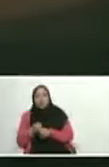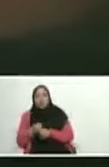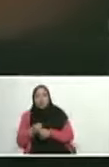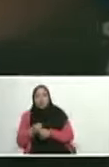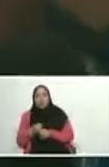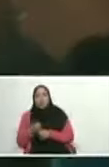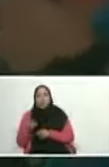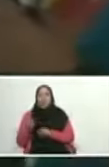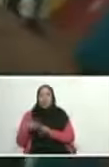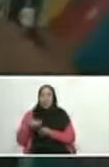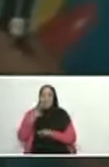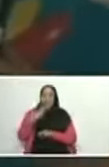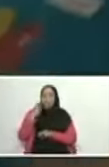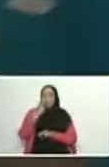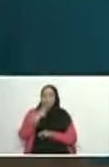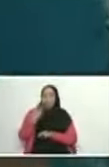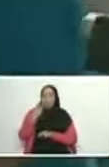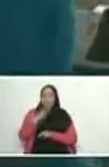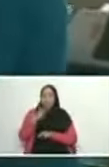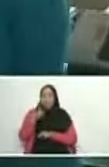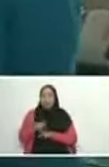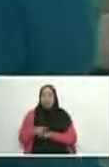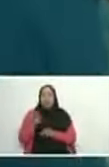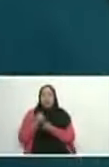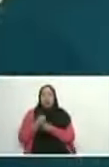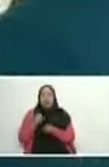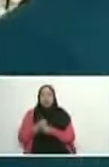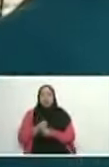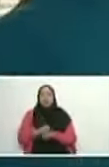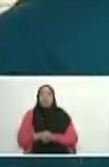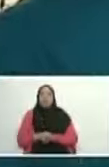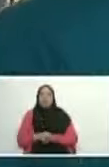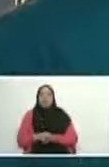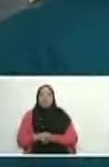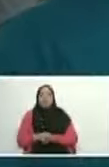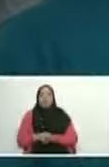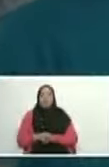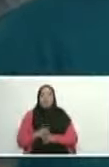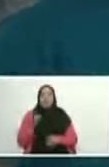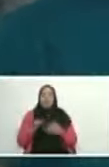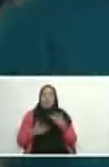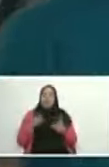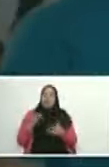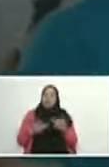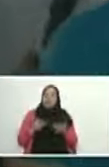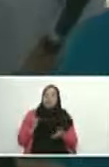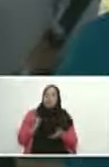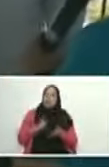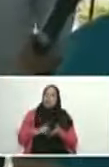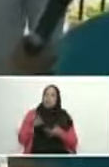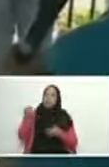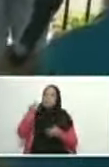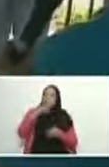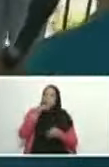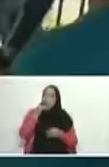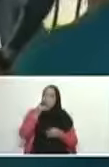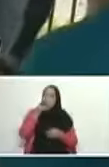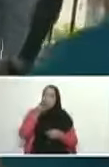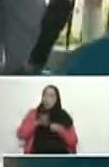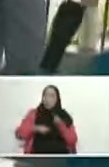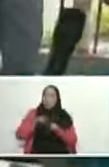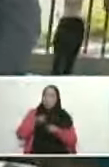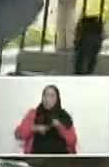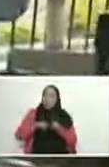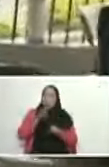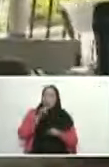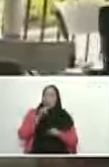de odontología, también con su compresor, con todos y cada uno de los elementos que se necesitan, más el material odontológico